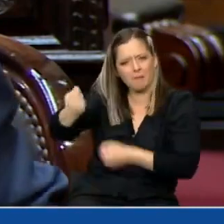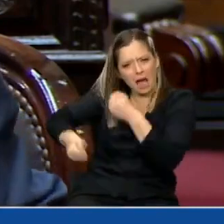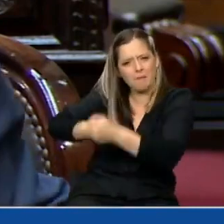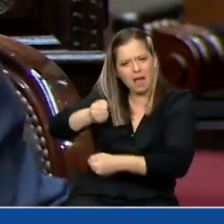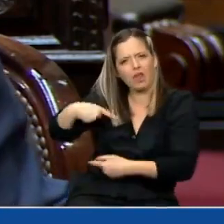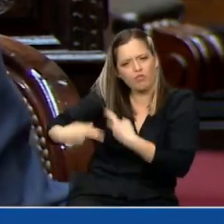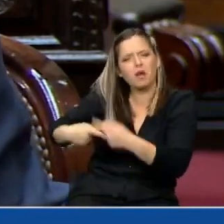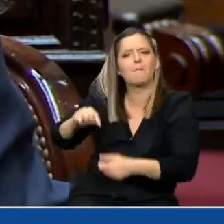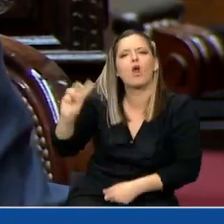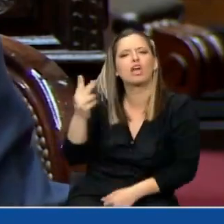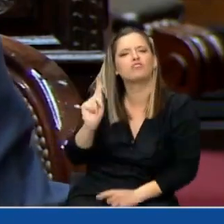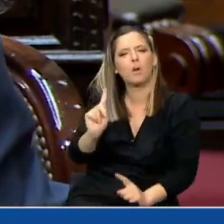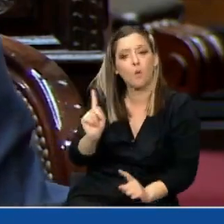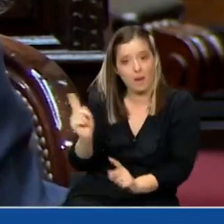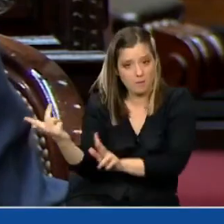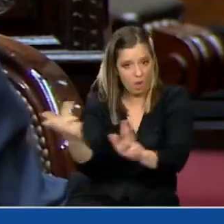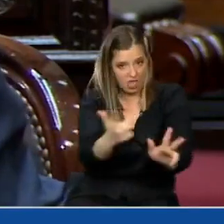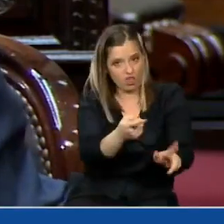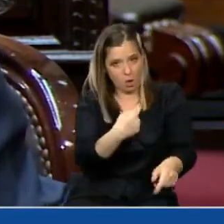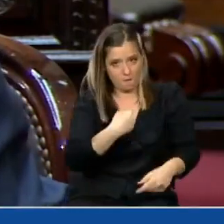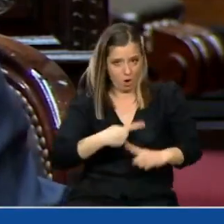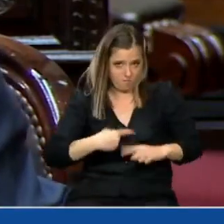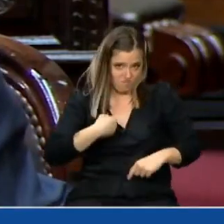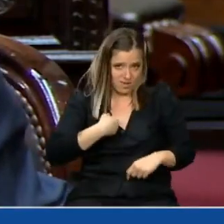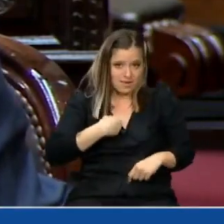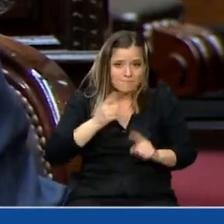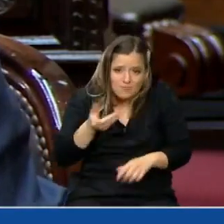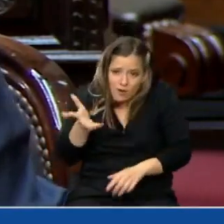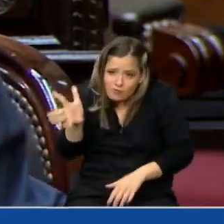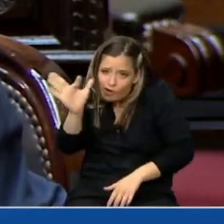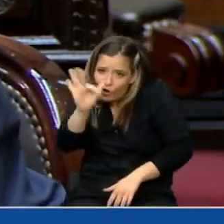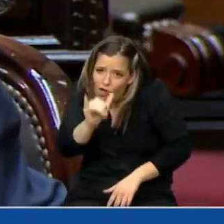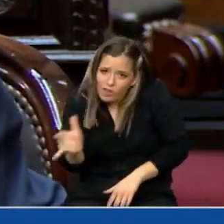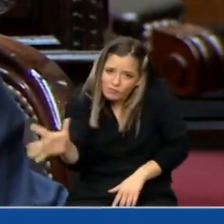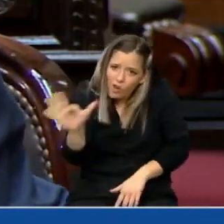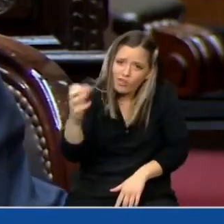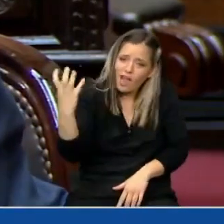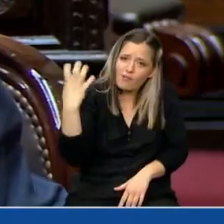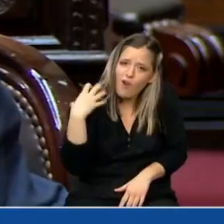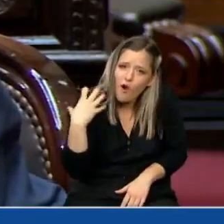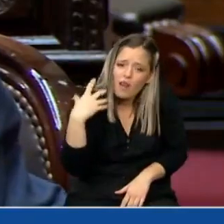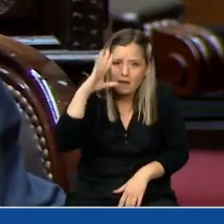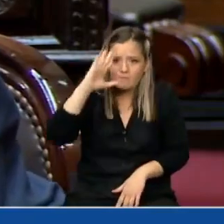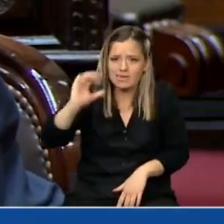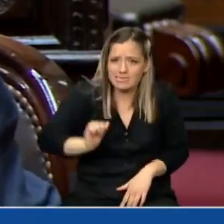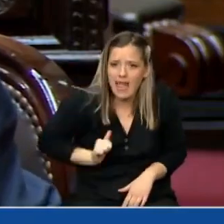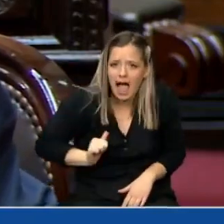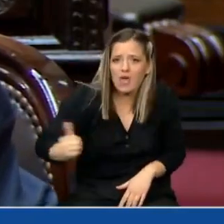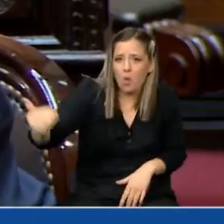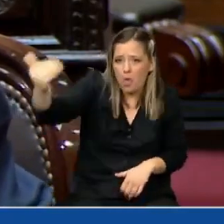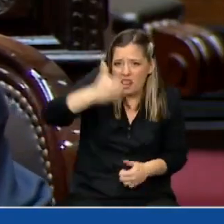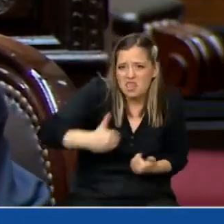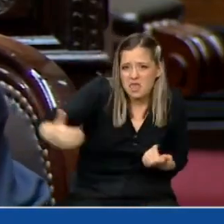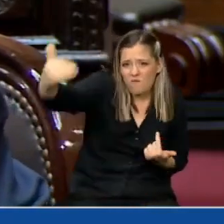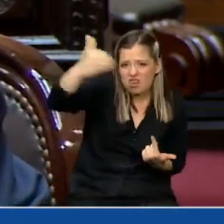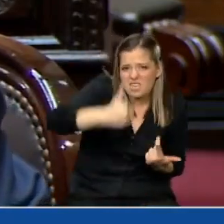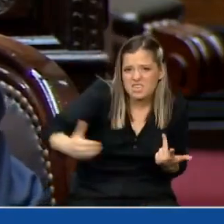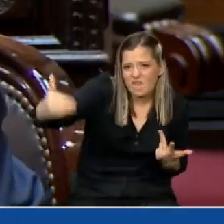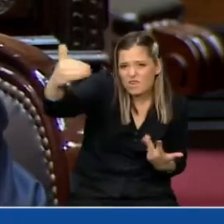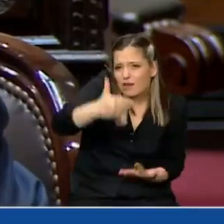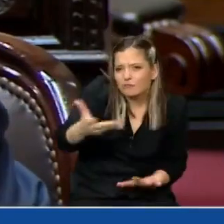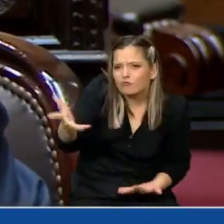Iban todos los días los coroneles y los tenientes coroneles y los capitanes a supervisar el trabajo que se hacía